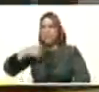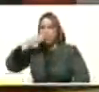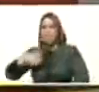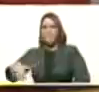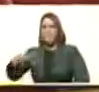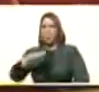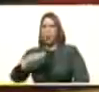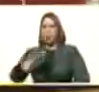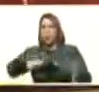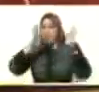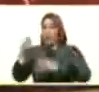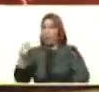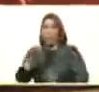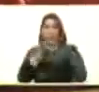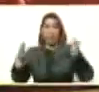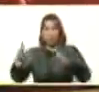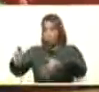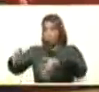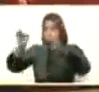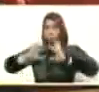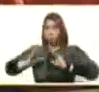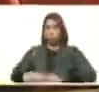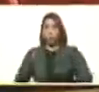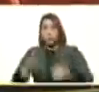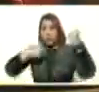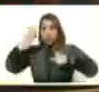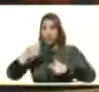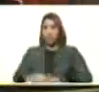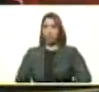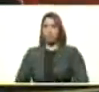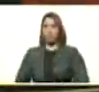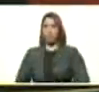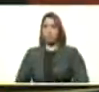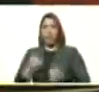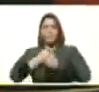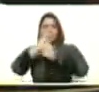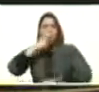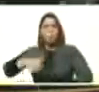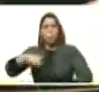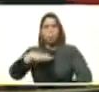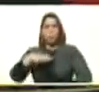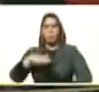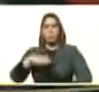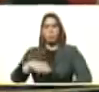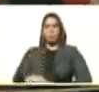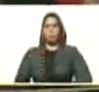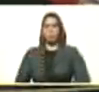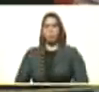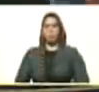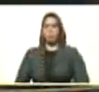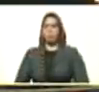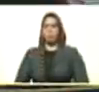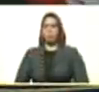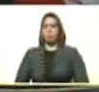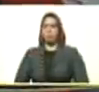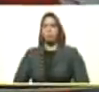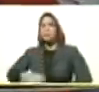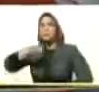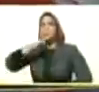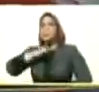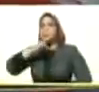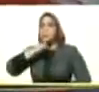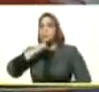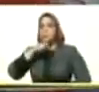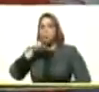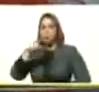pueblo. El legado más grande que nos ha dejado nuestro comandante Chávez, el amor al pueblo y la resistencia